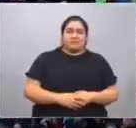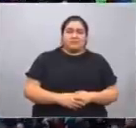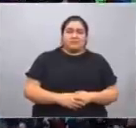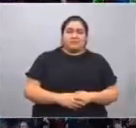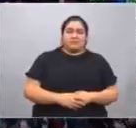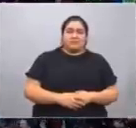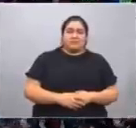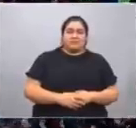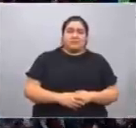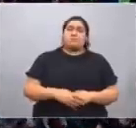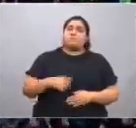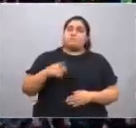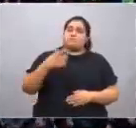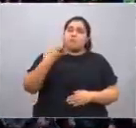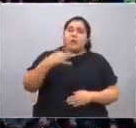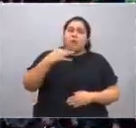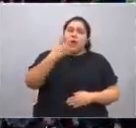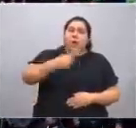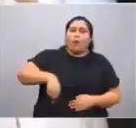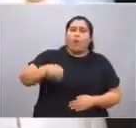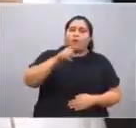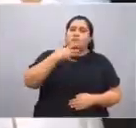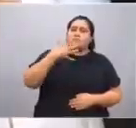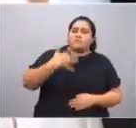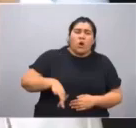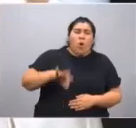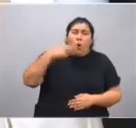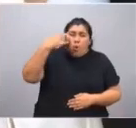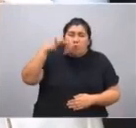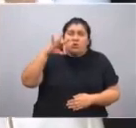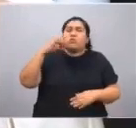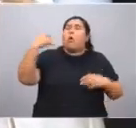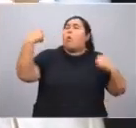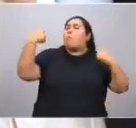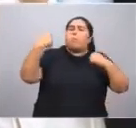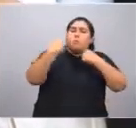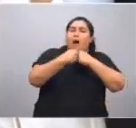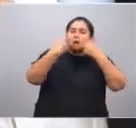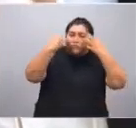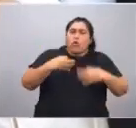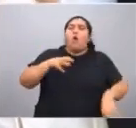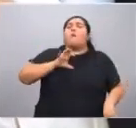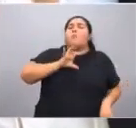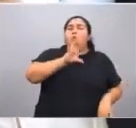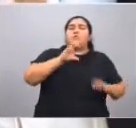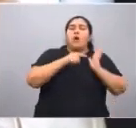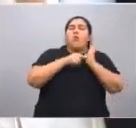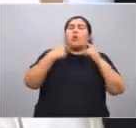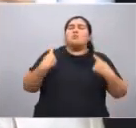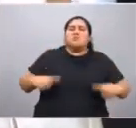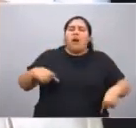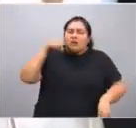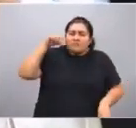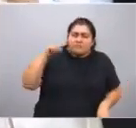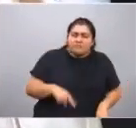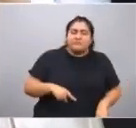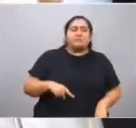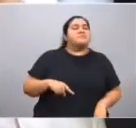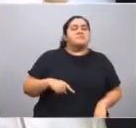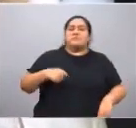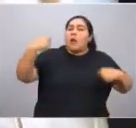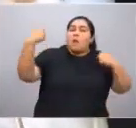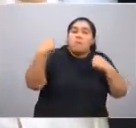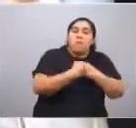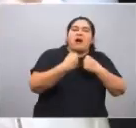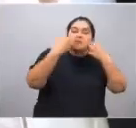Y que lo entiendan bien, el único pacto que tiene la provincia de Buenos Aires es un